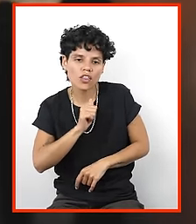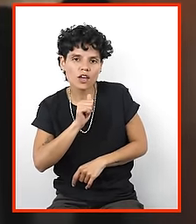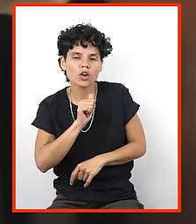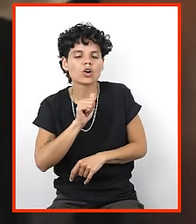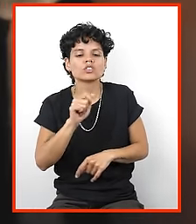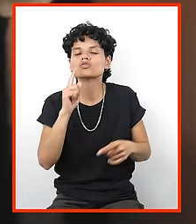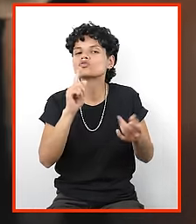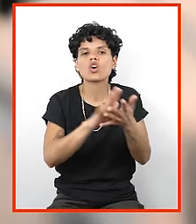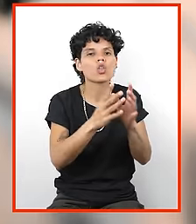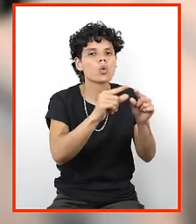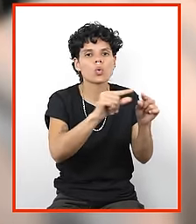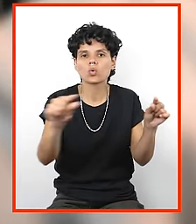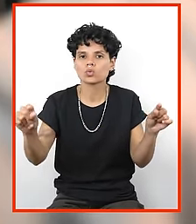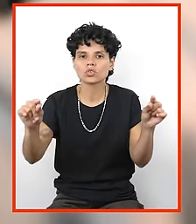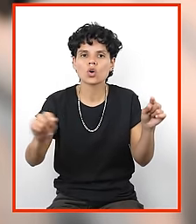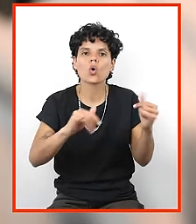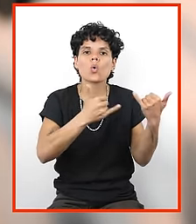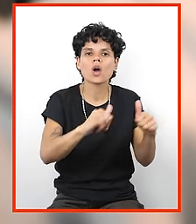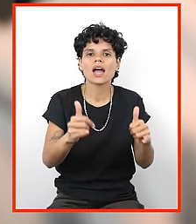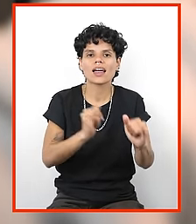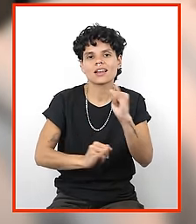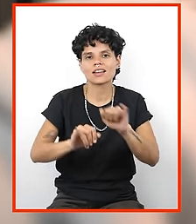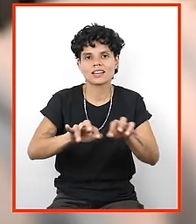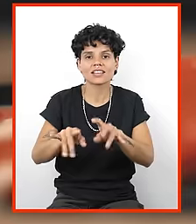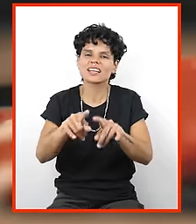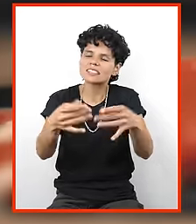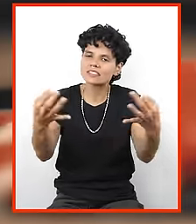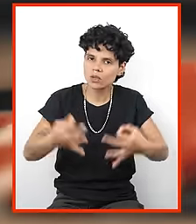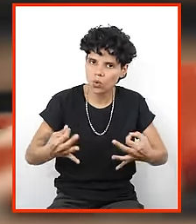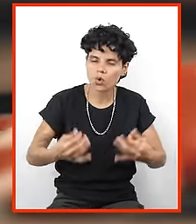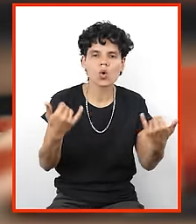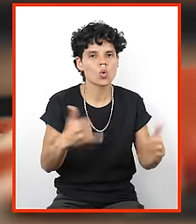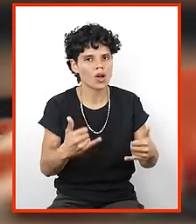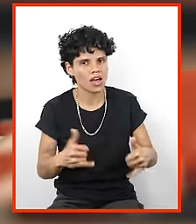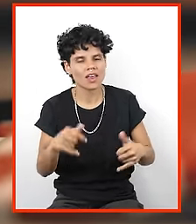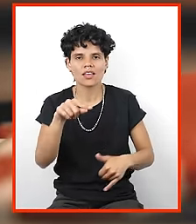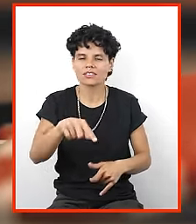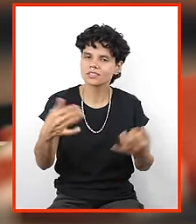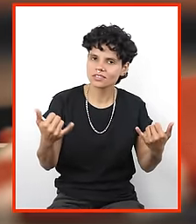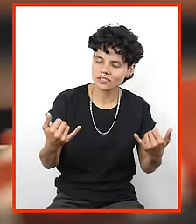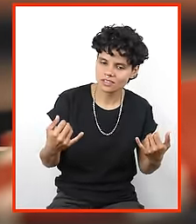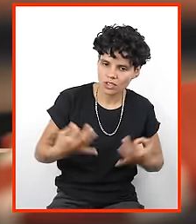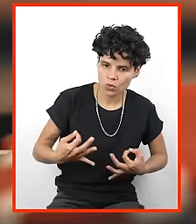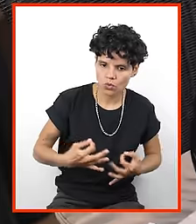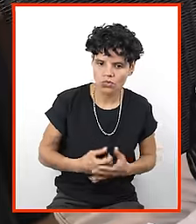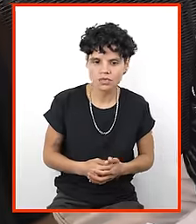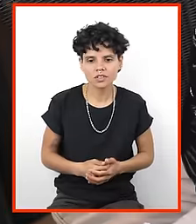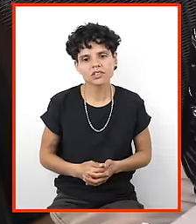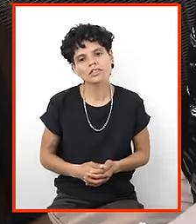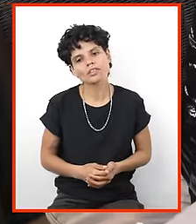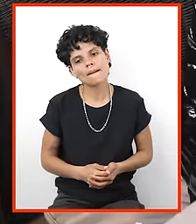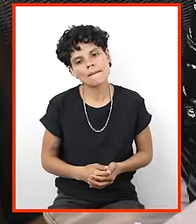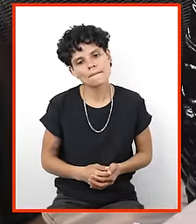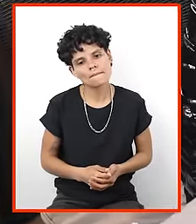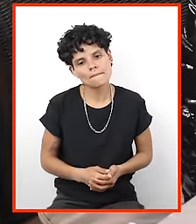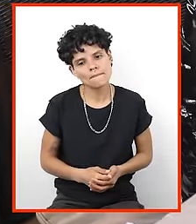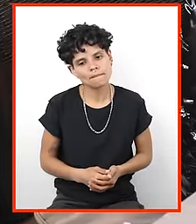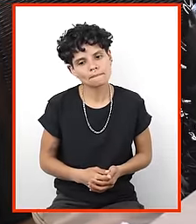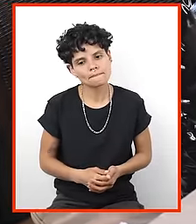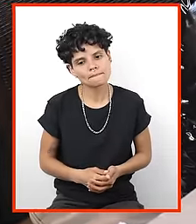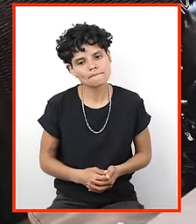Línea, todo junto. Juega en Línea, el lugar más seguro donde jugar. Juega en Línea. Oye. ¿Por qué no llamas a tu perrita que la quiero